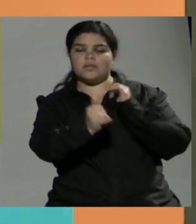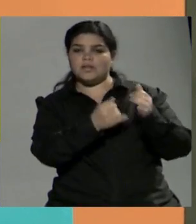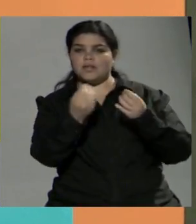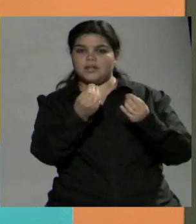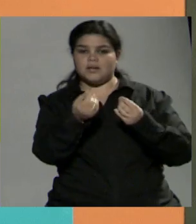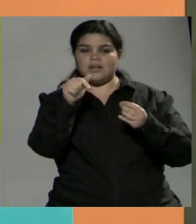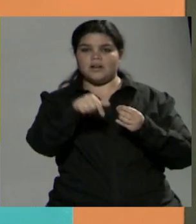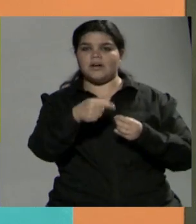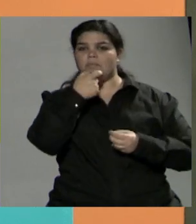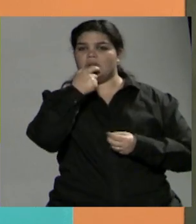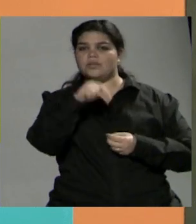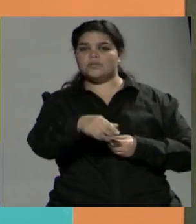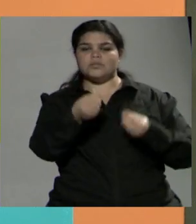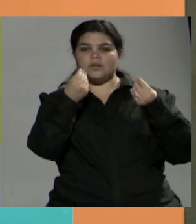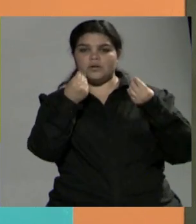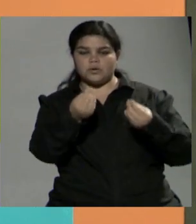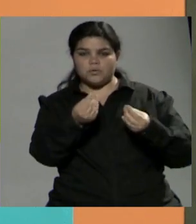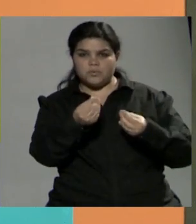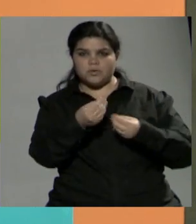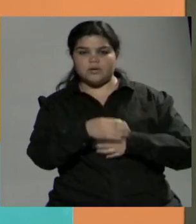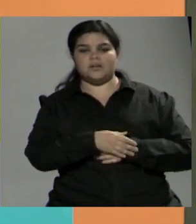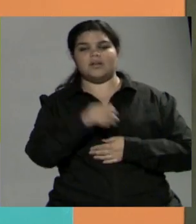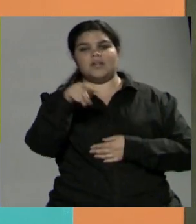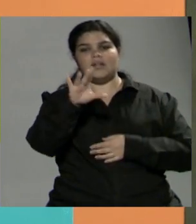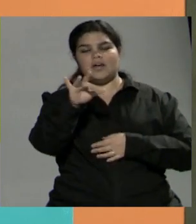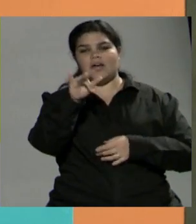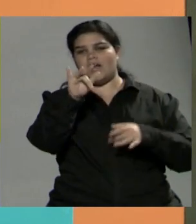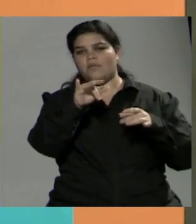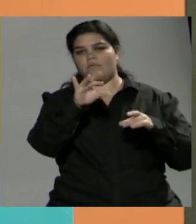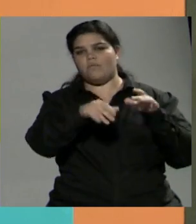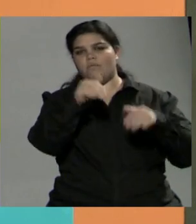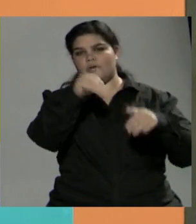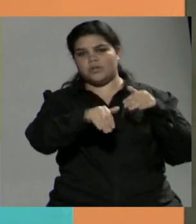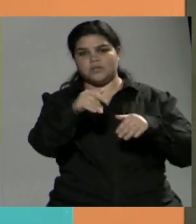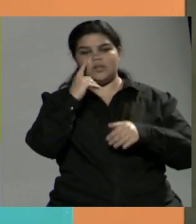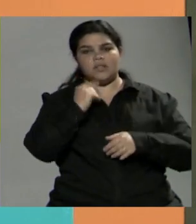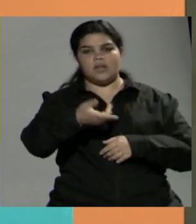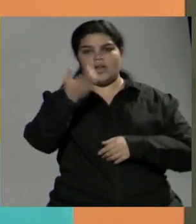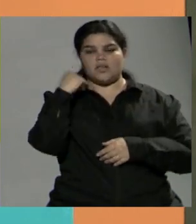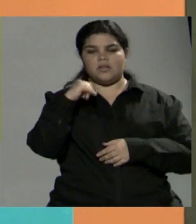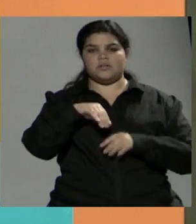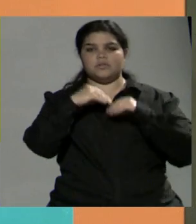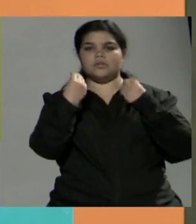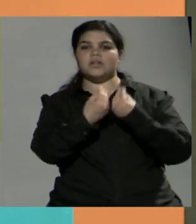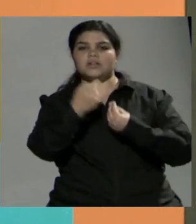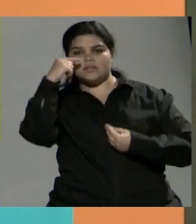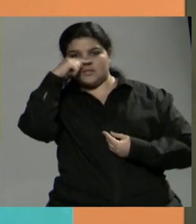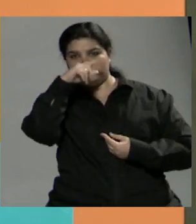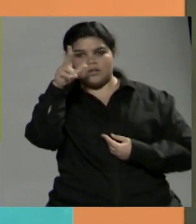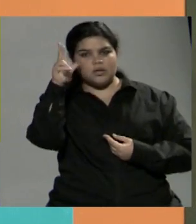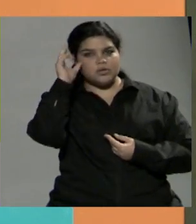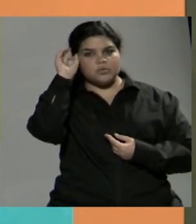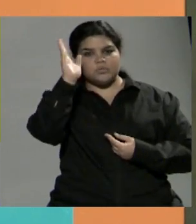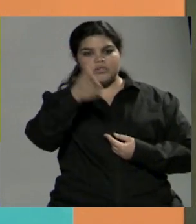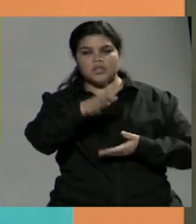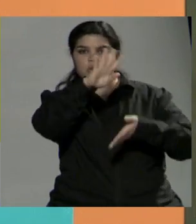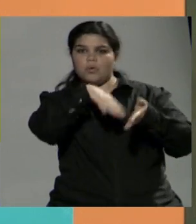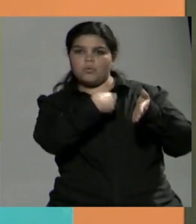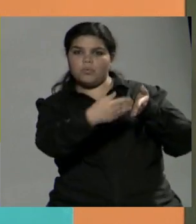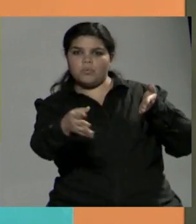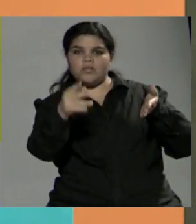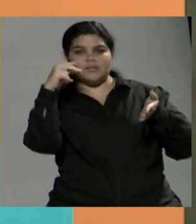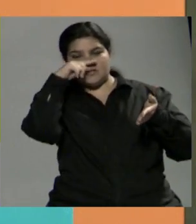en nuestra provincia con las elecciones del día de ayer. Hubo un 78% del padrón que